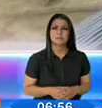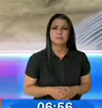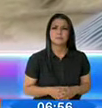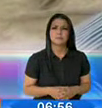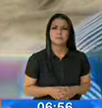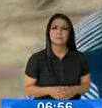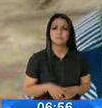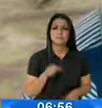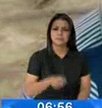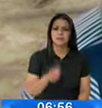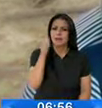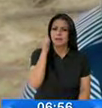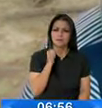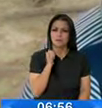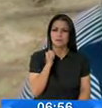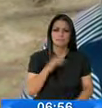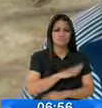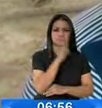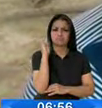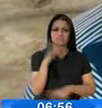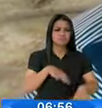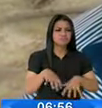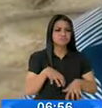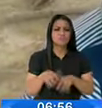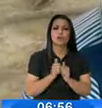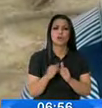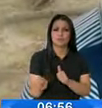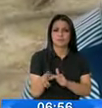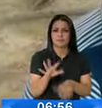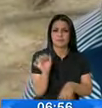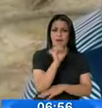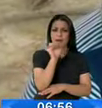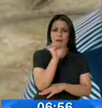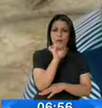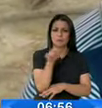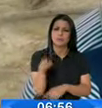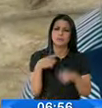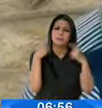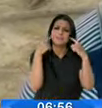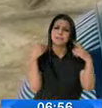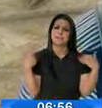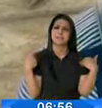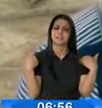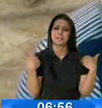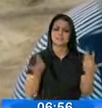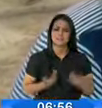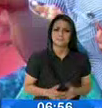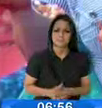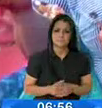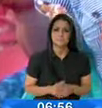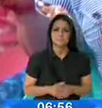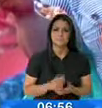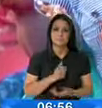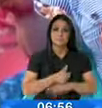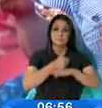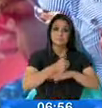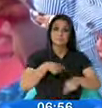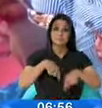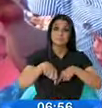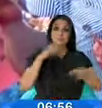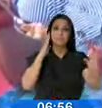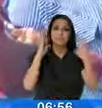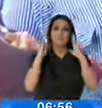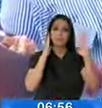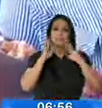Sí, anduvimos ayer toda la mañana en el carro con él. Andaba muy sonriente. La Comisión de Tránsito en Babahoyo investiga